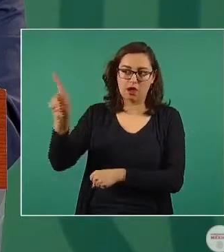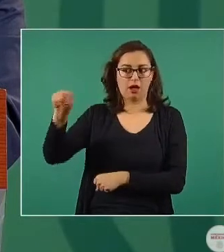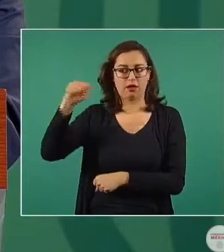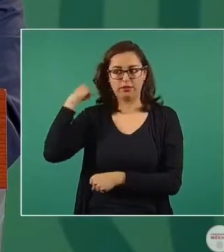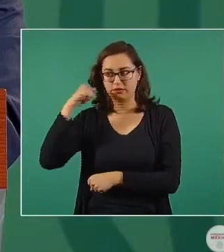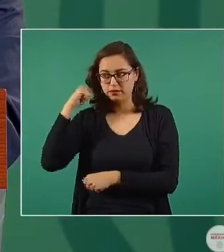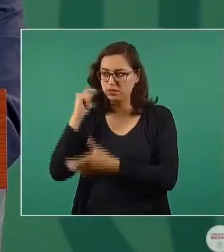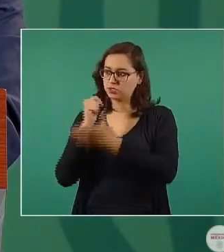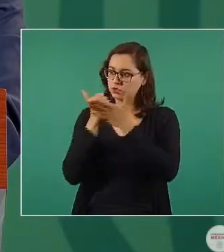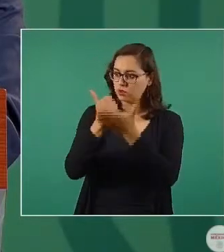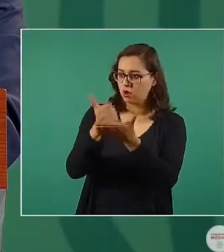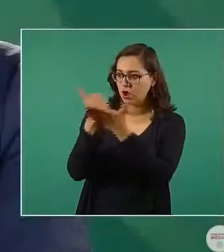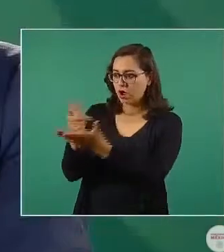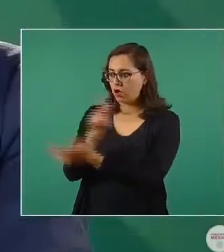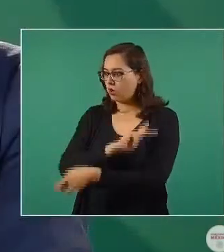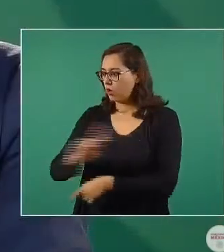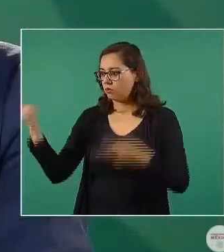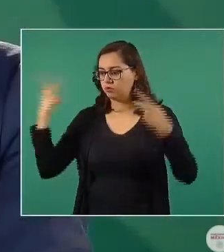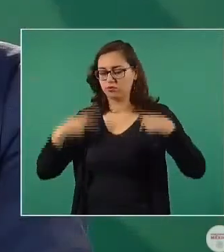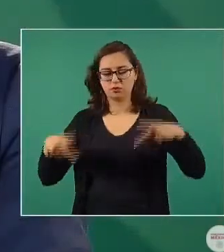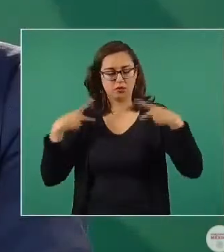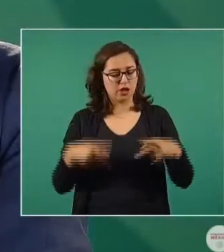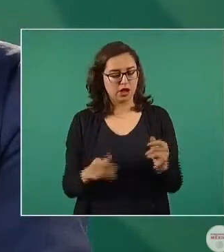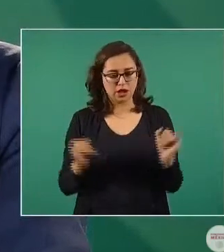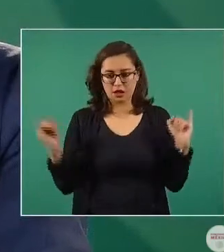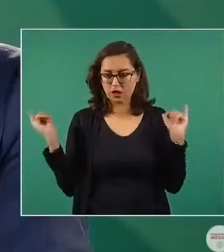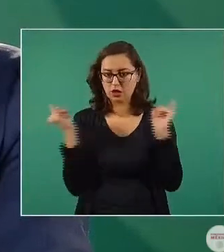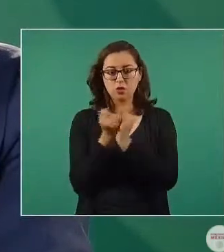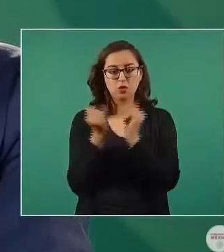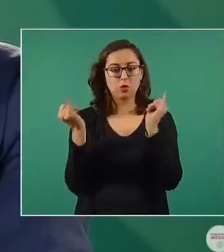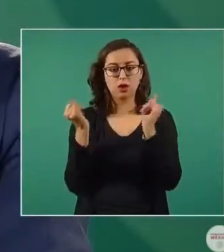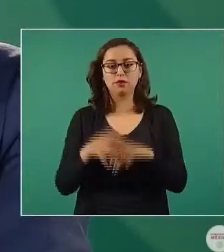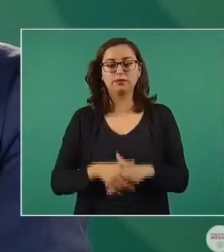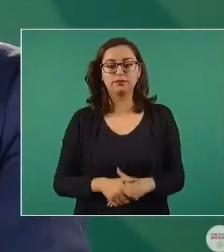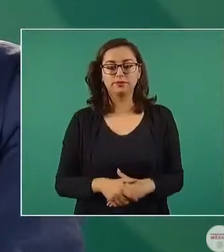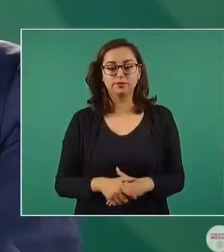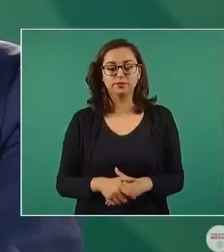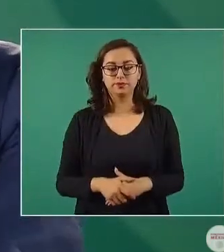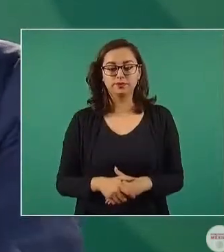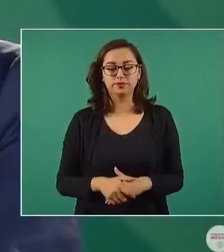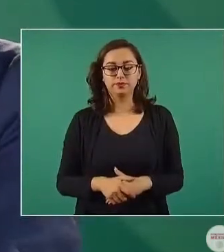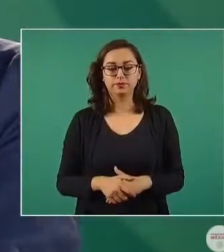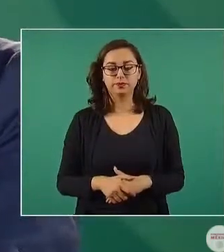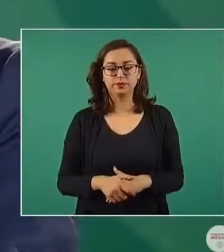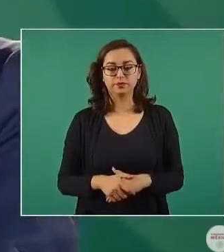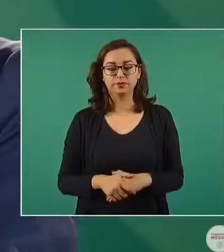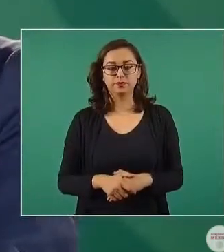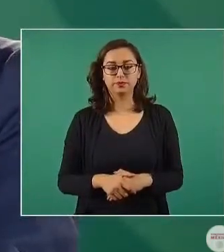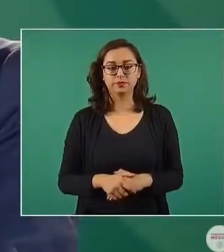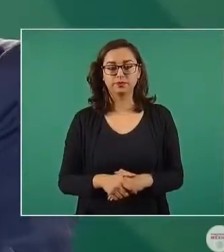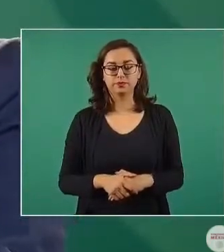Se va a ayudar a todos los damnificados. Lo mismo, nada más que